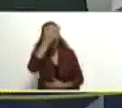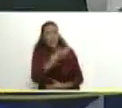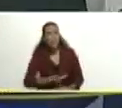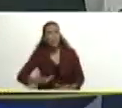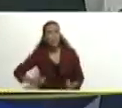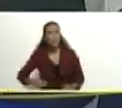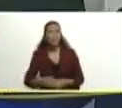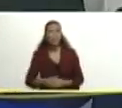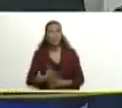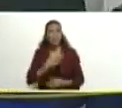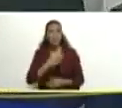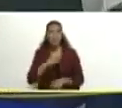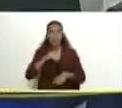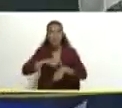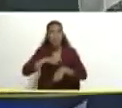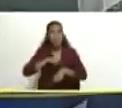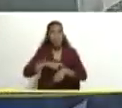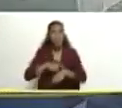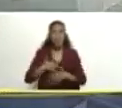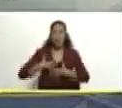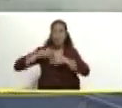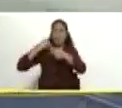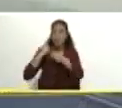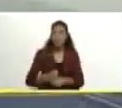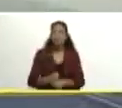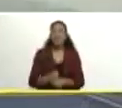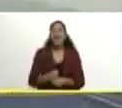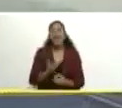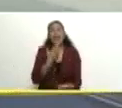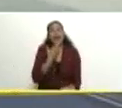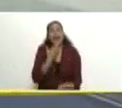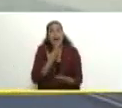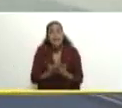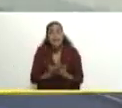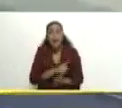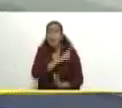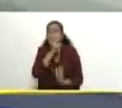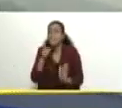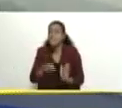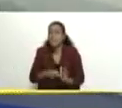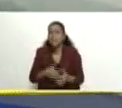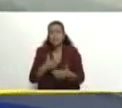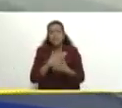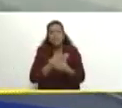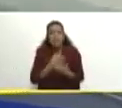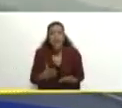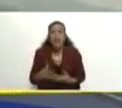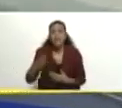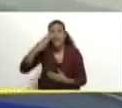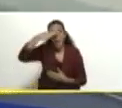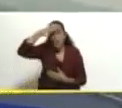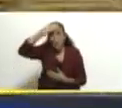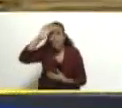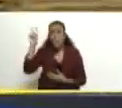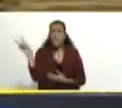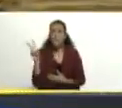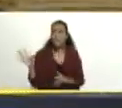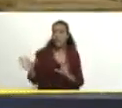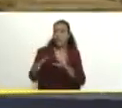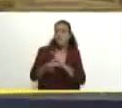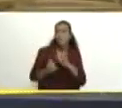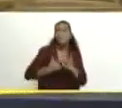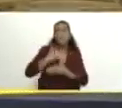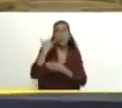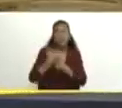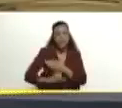realidad, este es el momento y es el afianzamiento del agradecimiento total de ambos países para que el proyecto